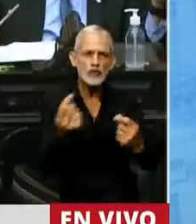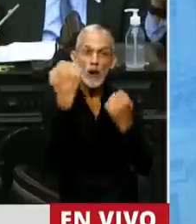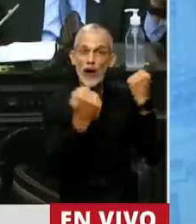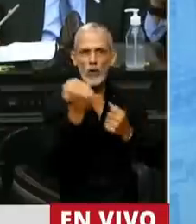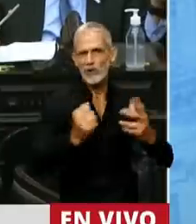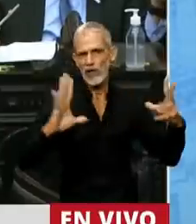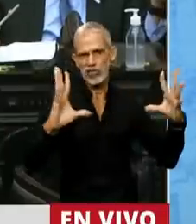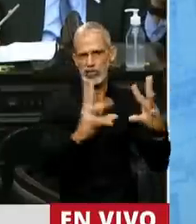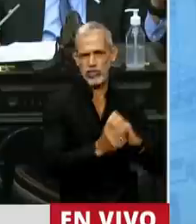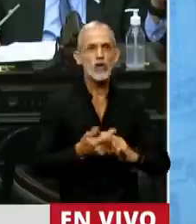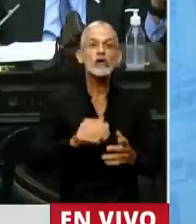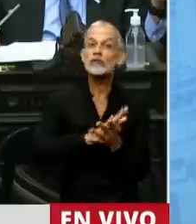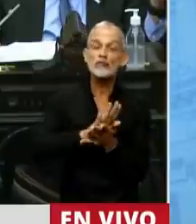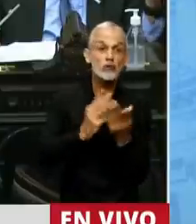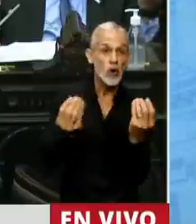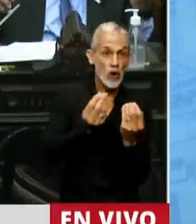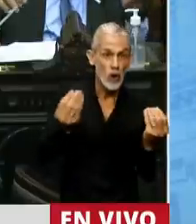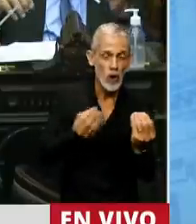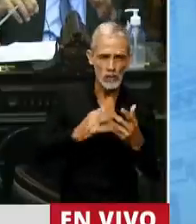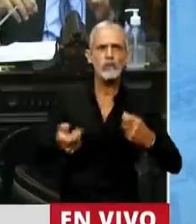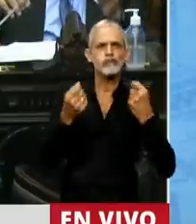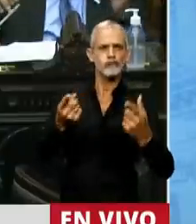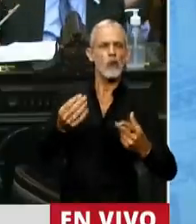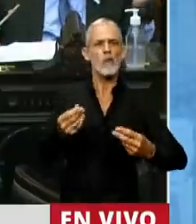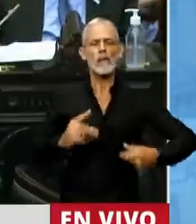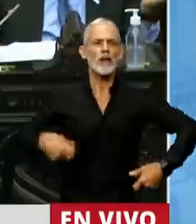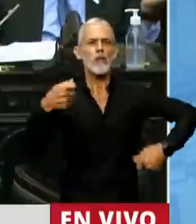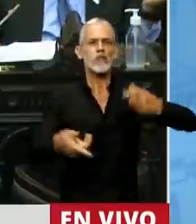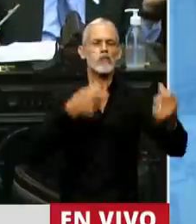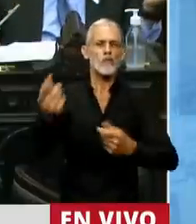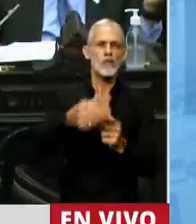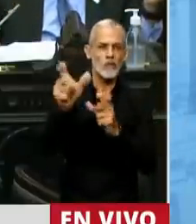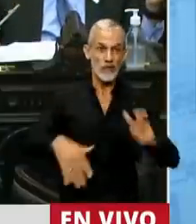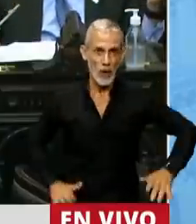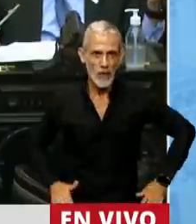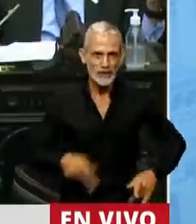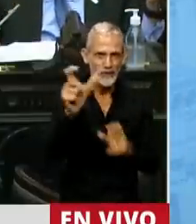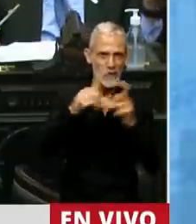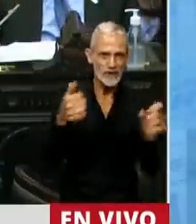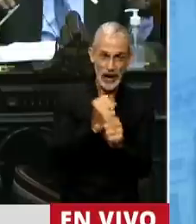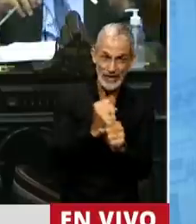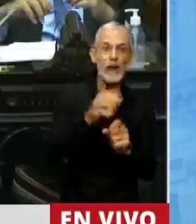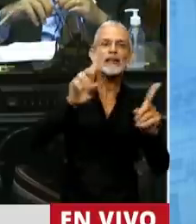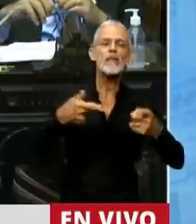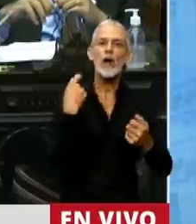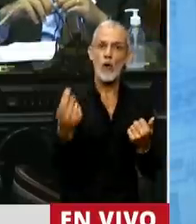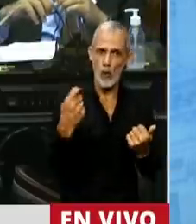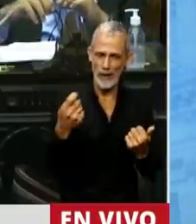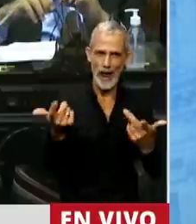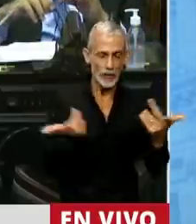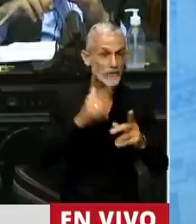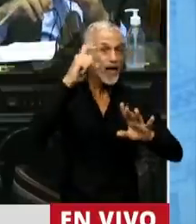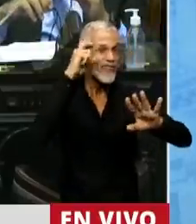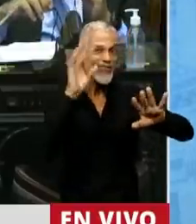economía. ¿Cómo se resuelve? Poniendo plata en los bolsillos de los que trabajan y de los jubilados. El 10